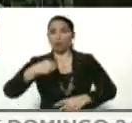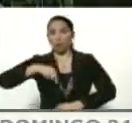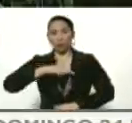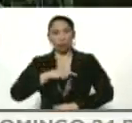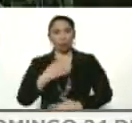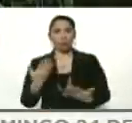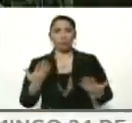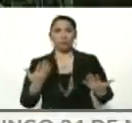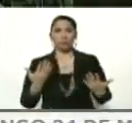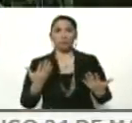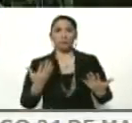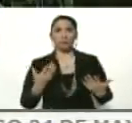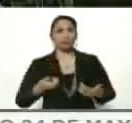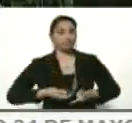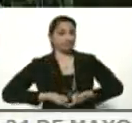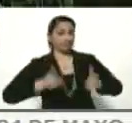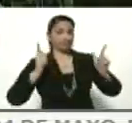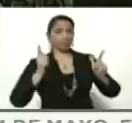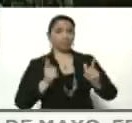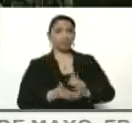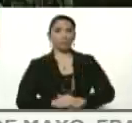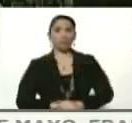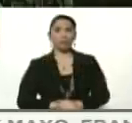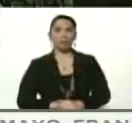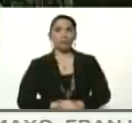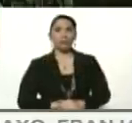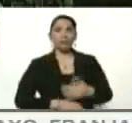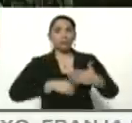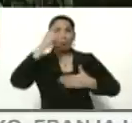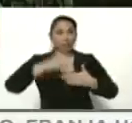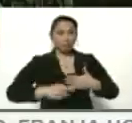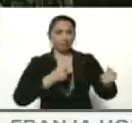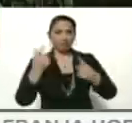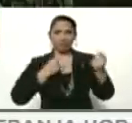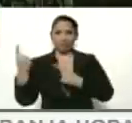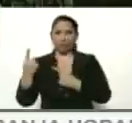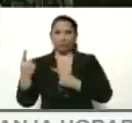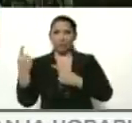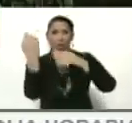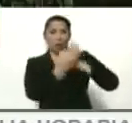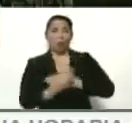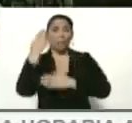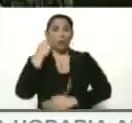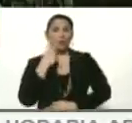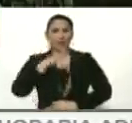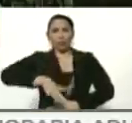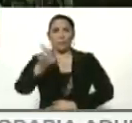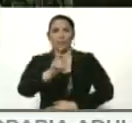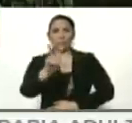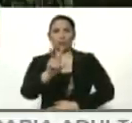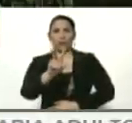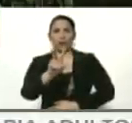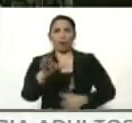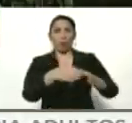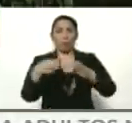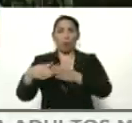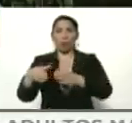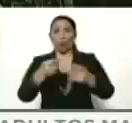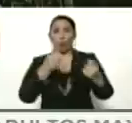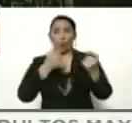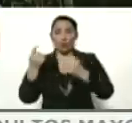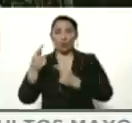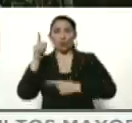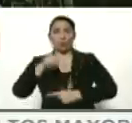hemos activado un plan logístico, escudo bolivariano a nivel nacional, con el comando logístico de este